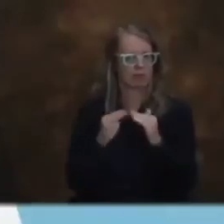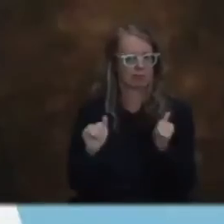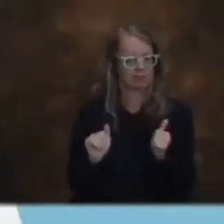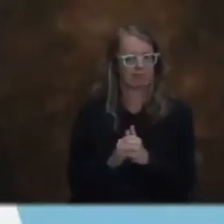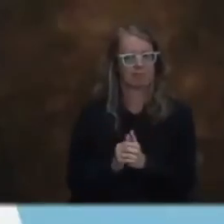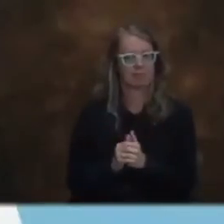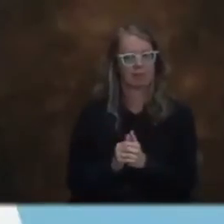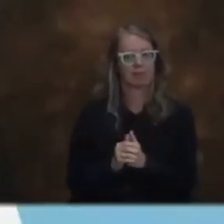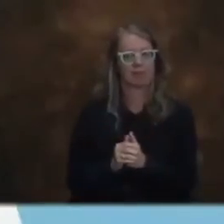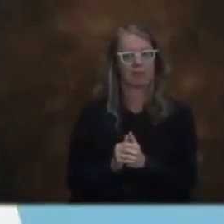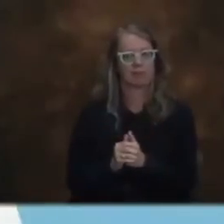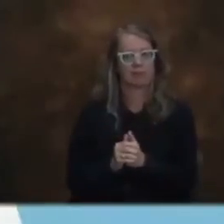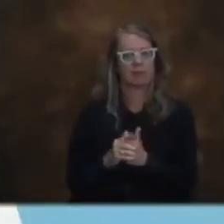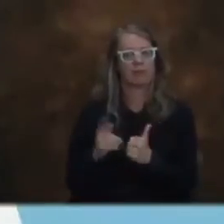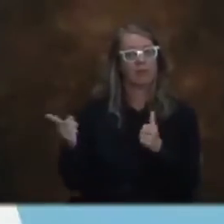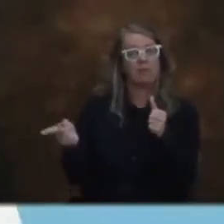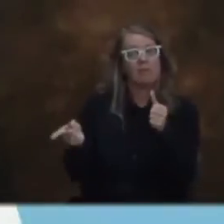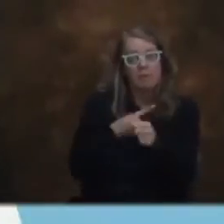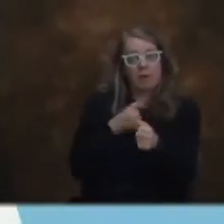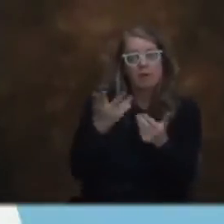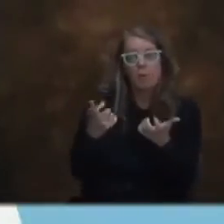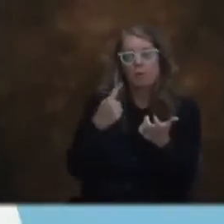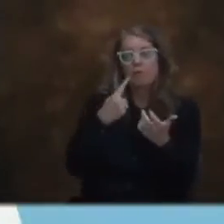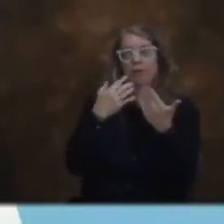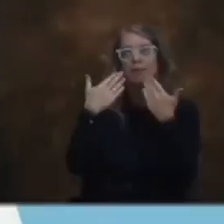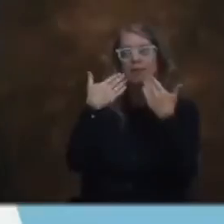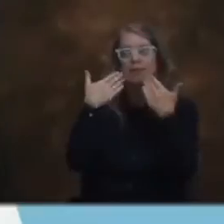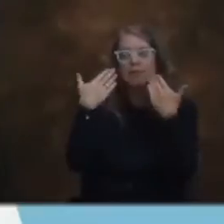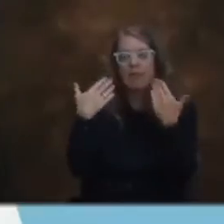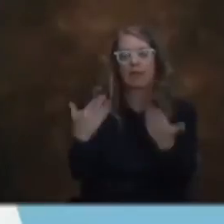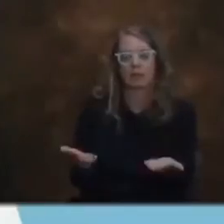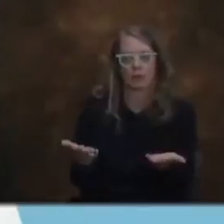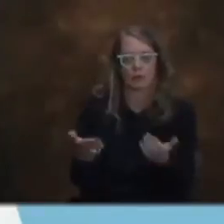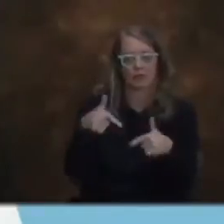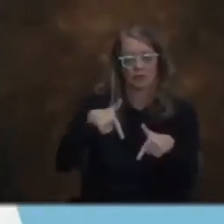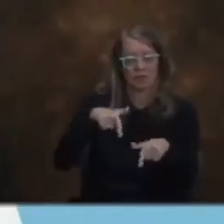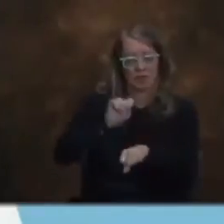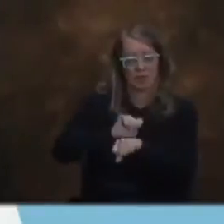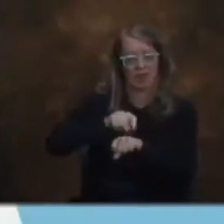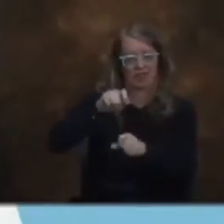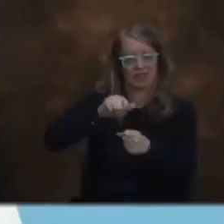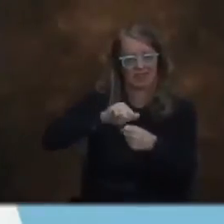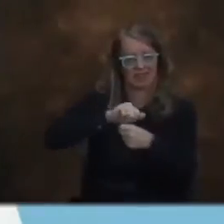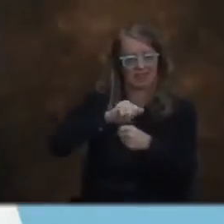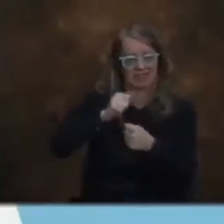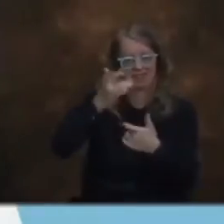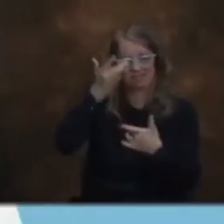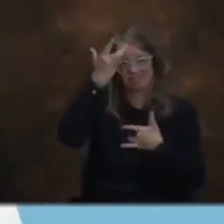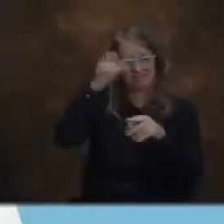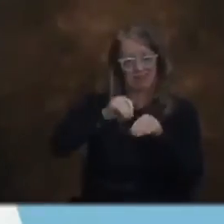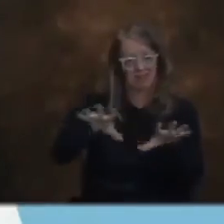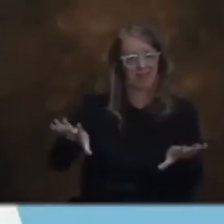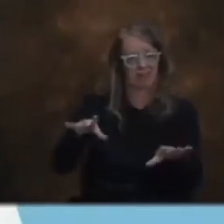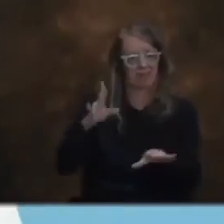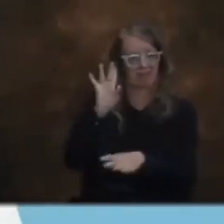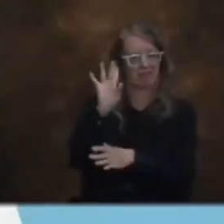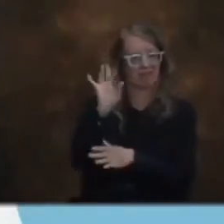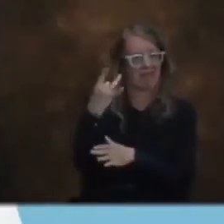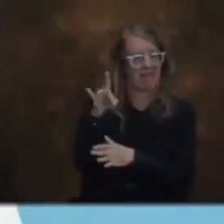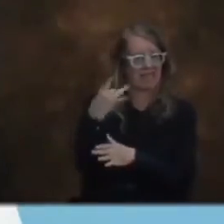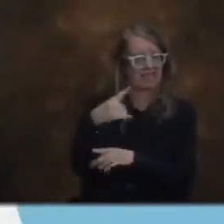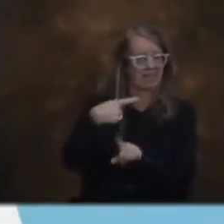primero quiero dar un gran agradecimiento a los trabajadores que hemos estado en eso más de 18 meses